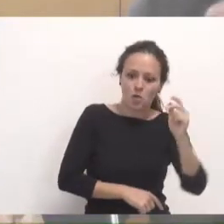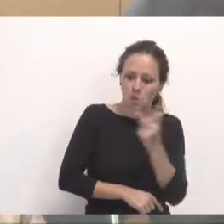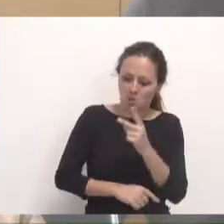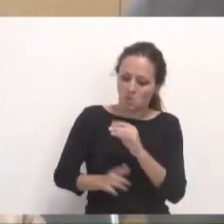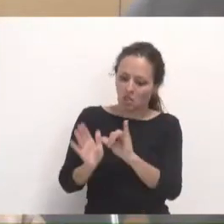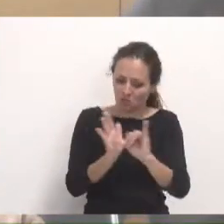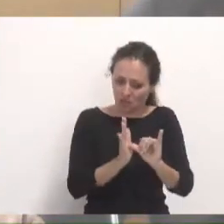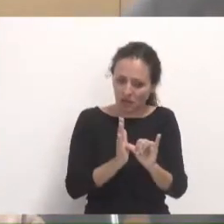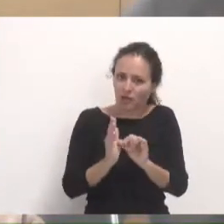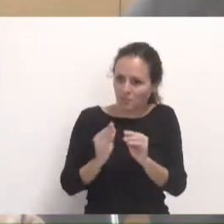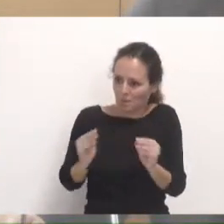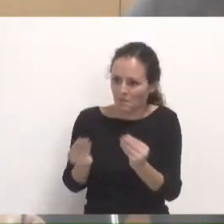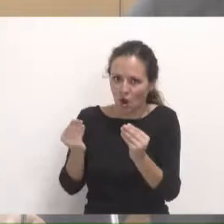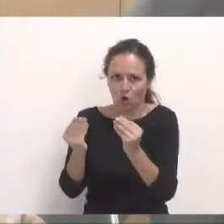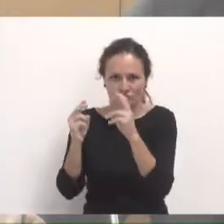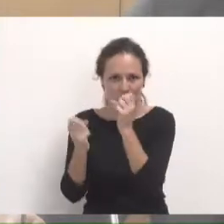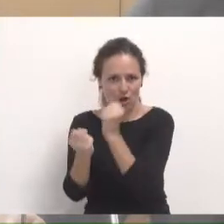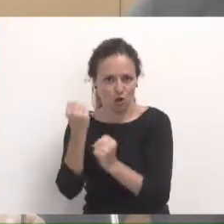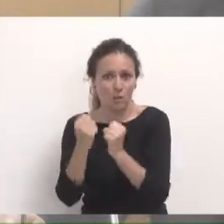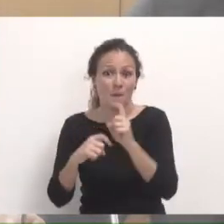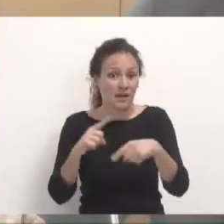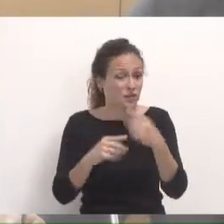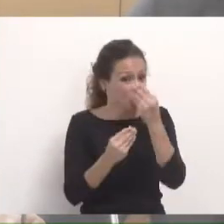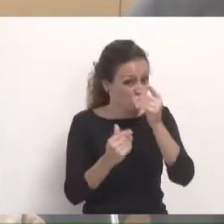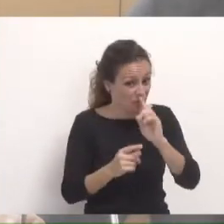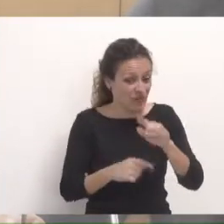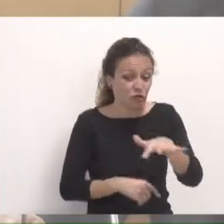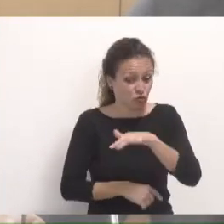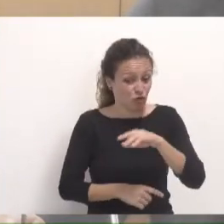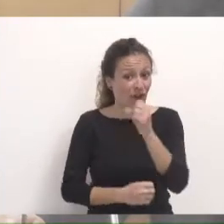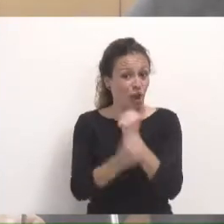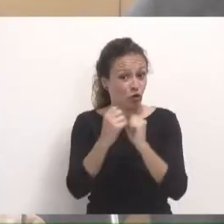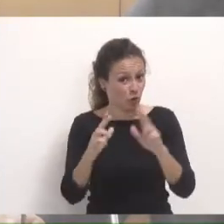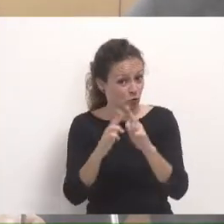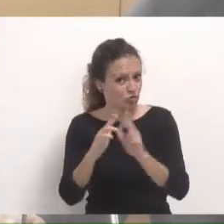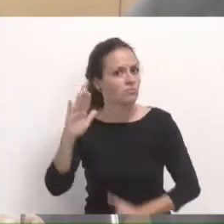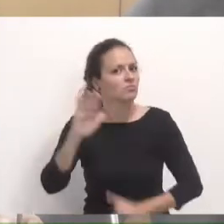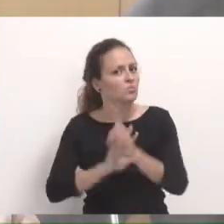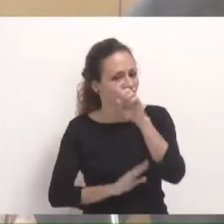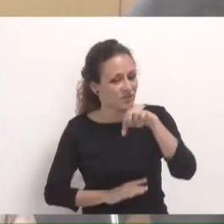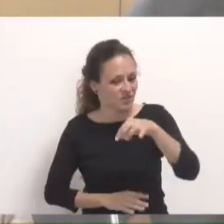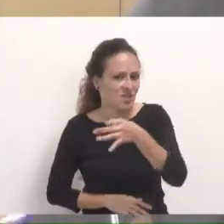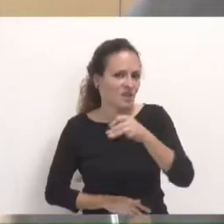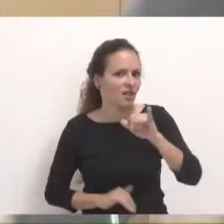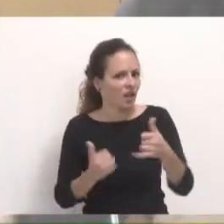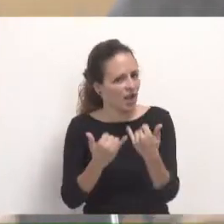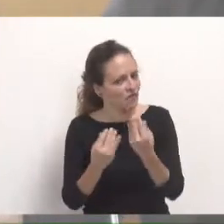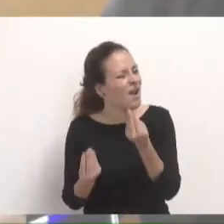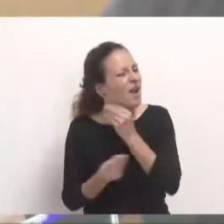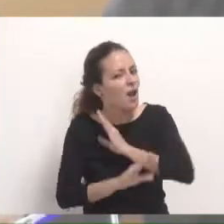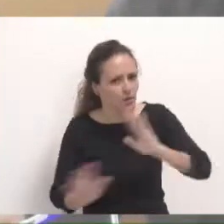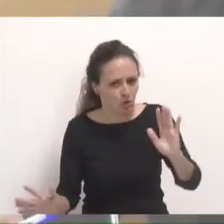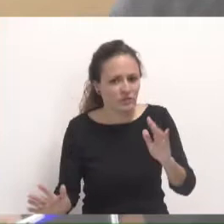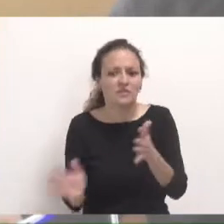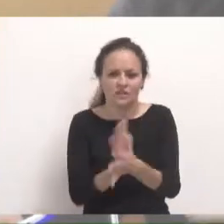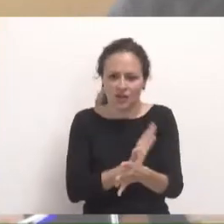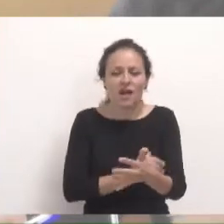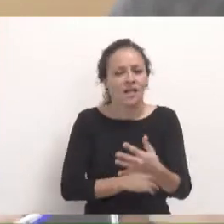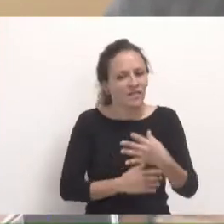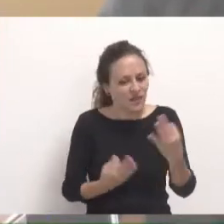mayor proyección económica y social de toda la isla de Tenerife. Yo creo que es de justicia que esa zona tenga el mejor